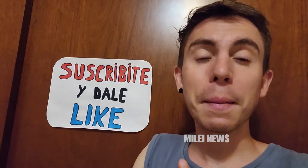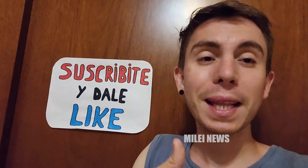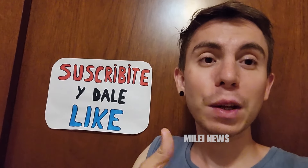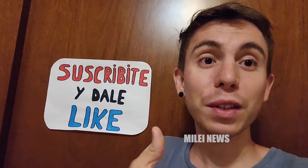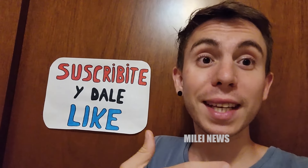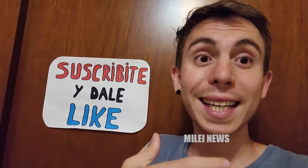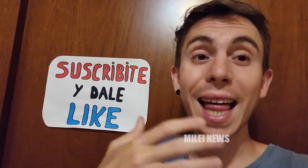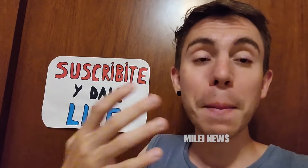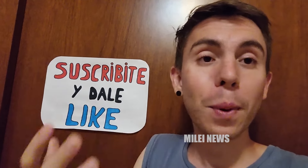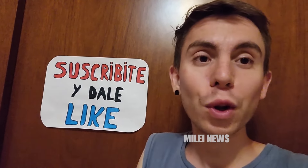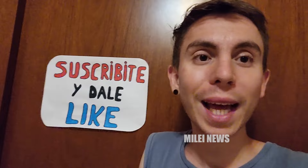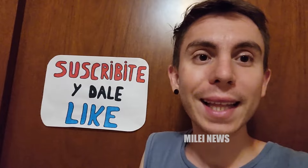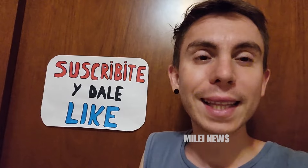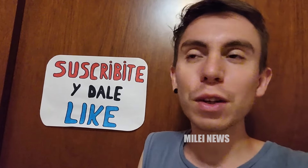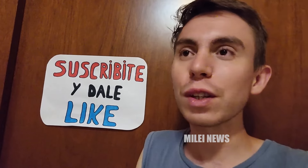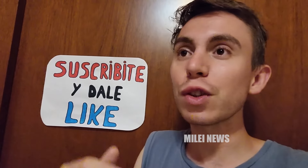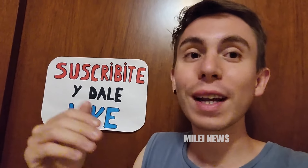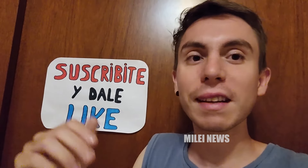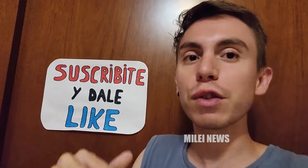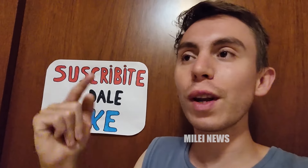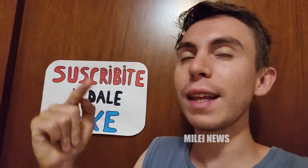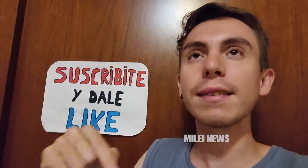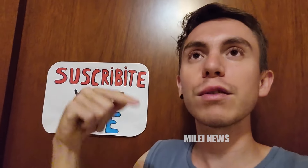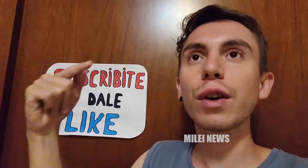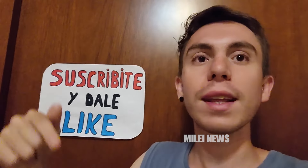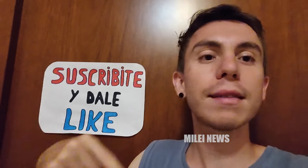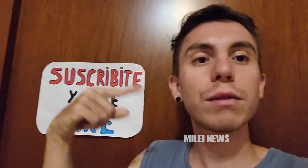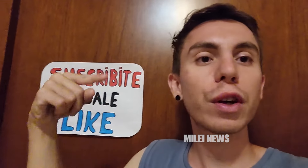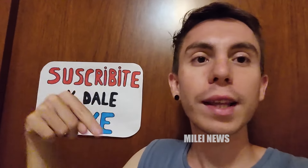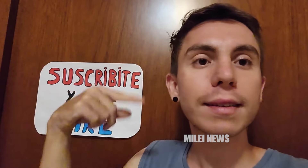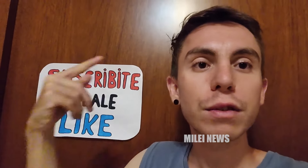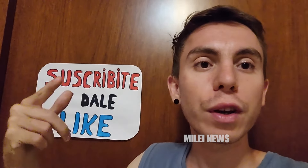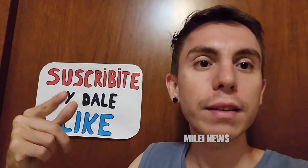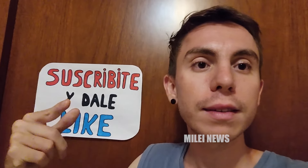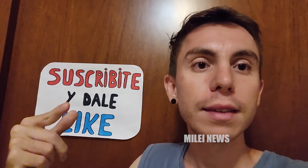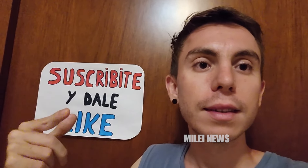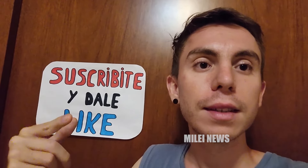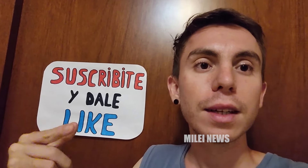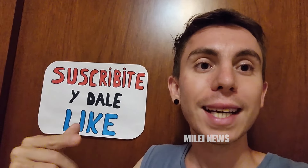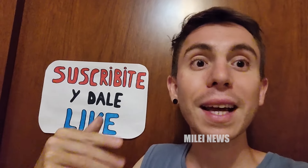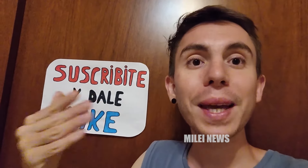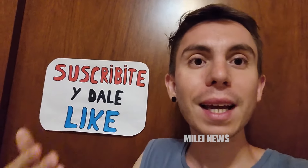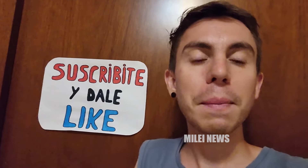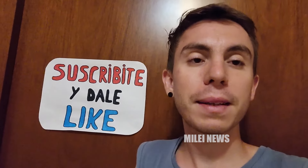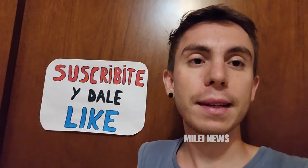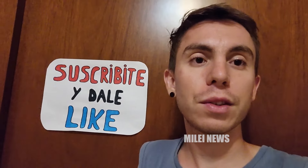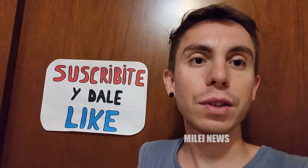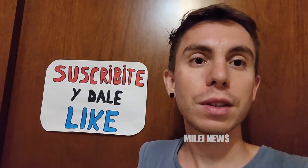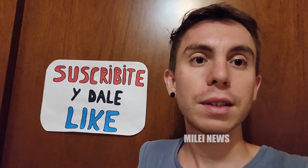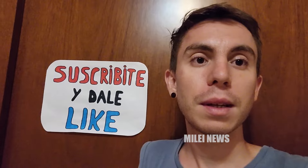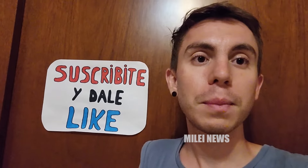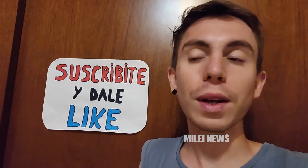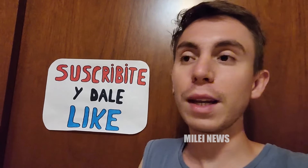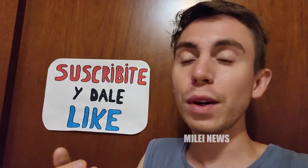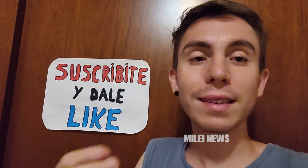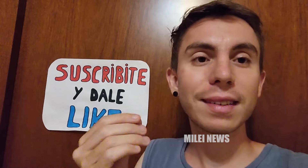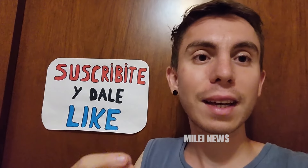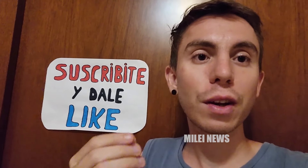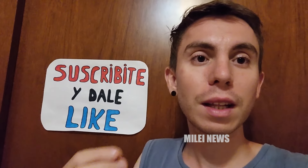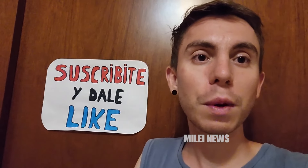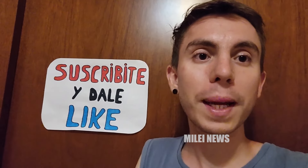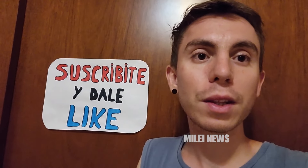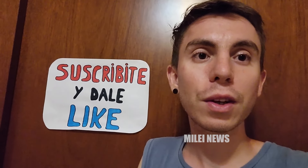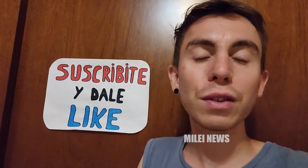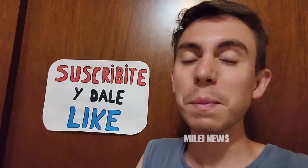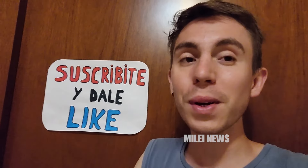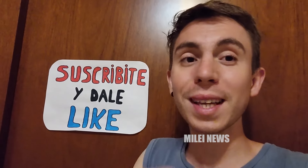claramente no hacían Nada importante no sé son asesores de asesores de asesores de asesores está bien que pase eso porque no es necesario en